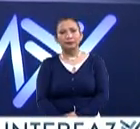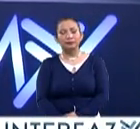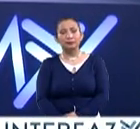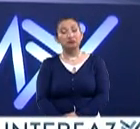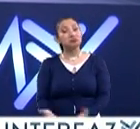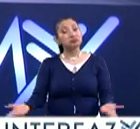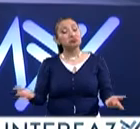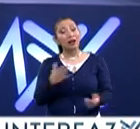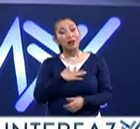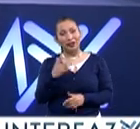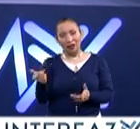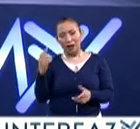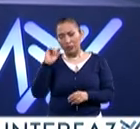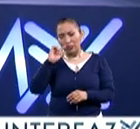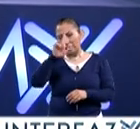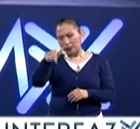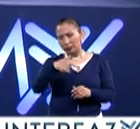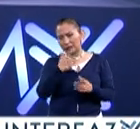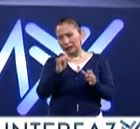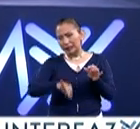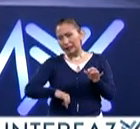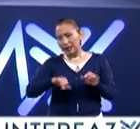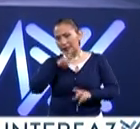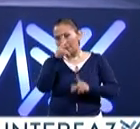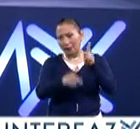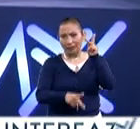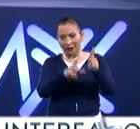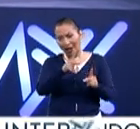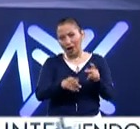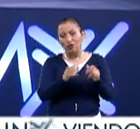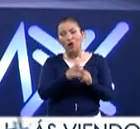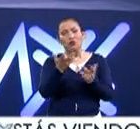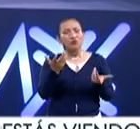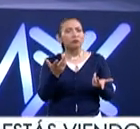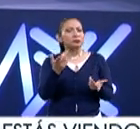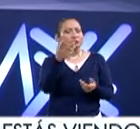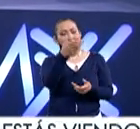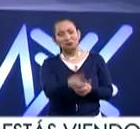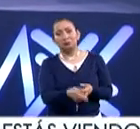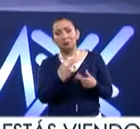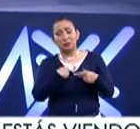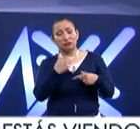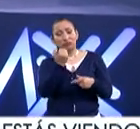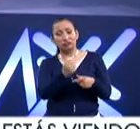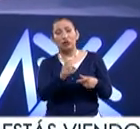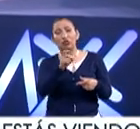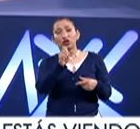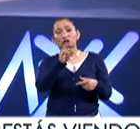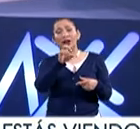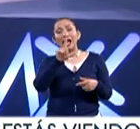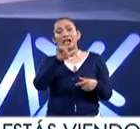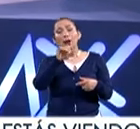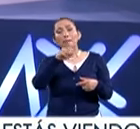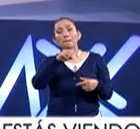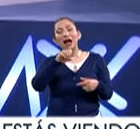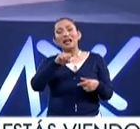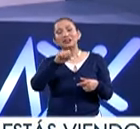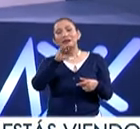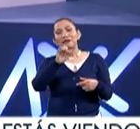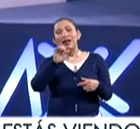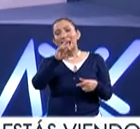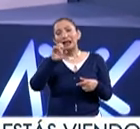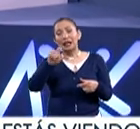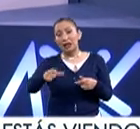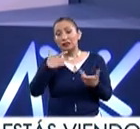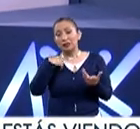Y bueno, tendremos al ratito una interesantísima plática precisamente con un especialista, el doctor Helio Masferrer Can, doctor